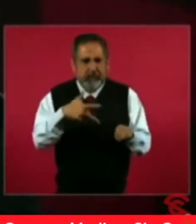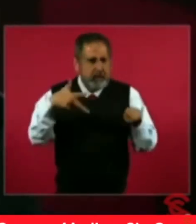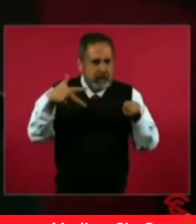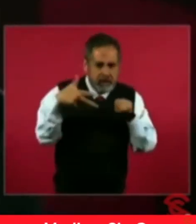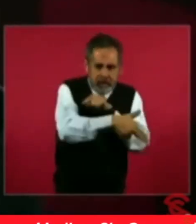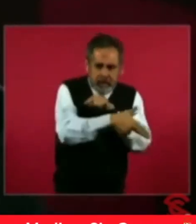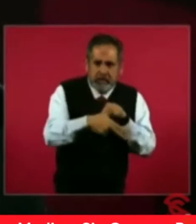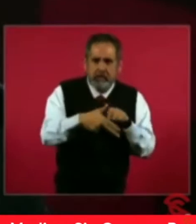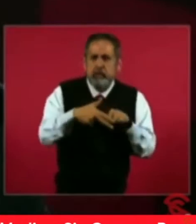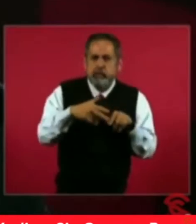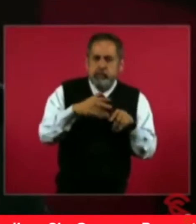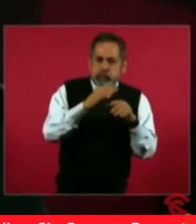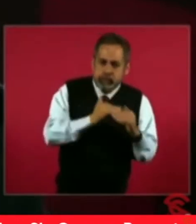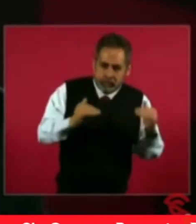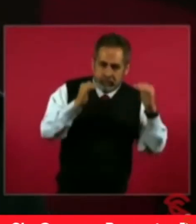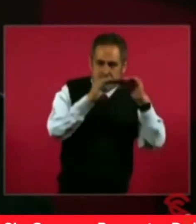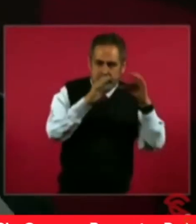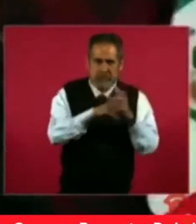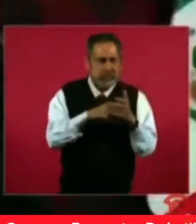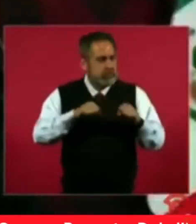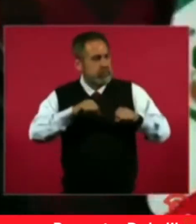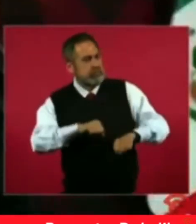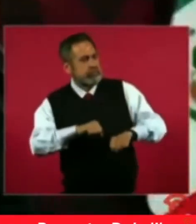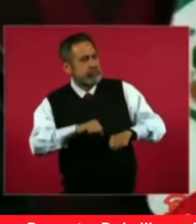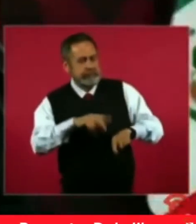copete de privilegios.